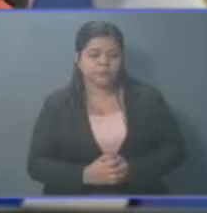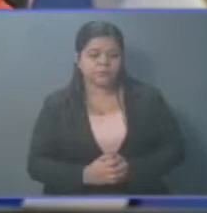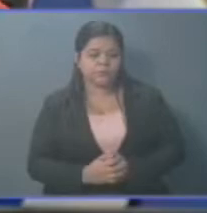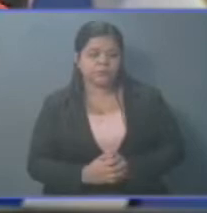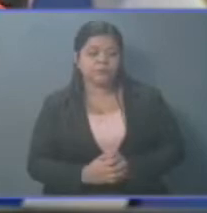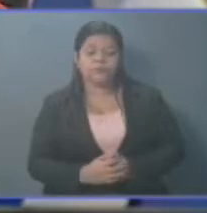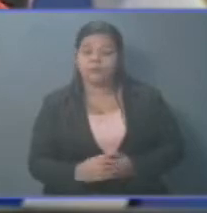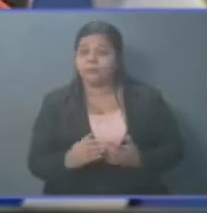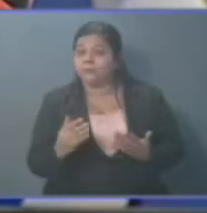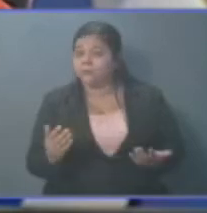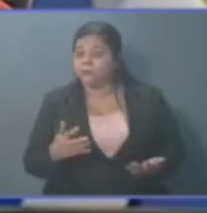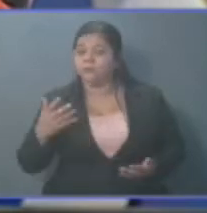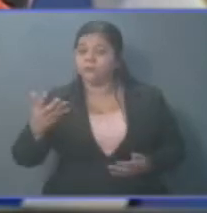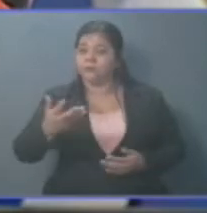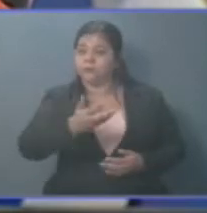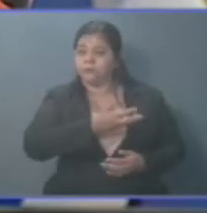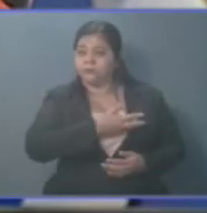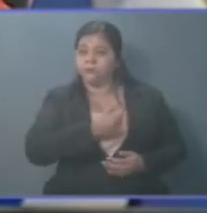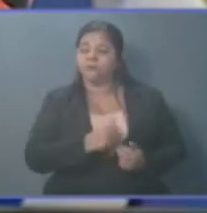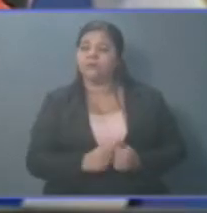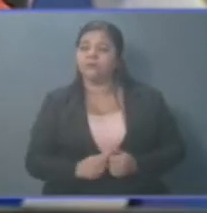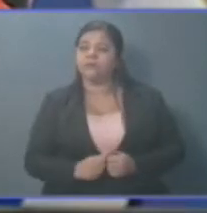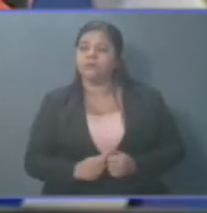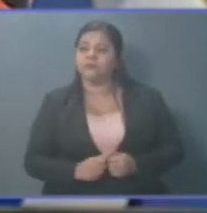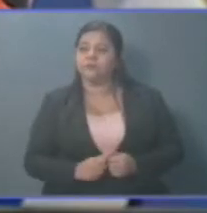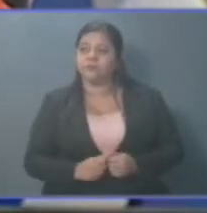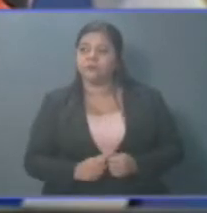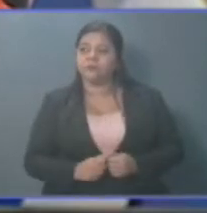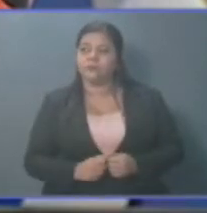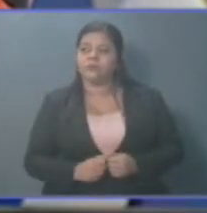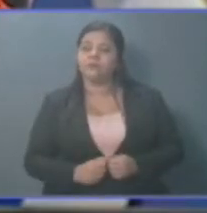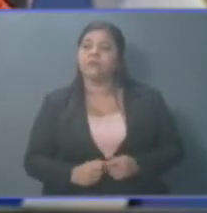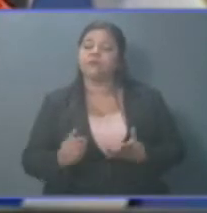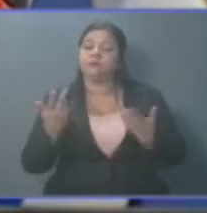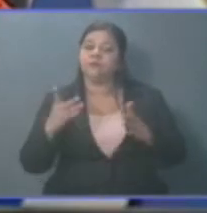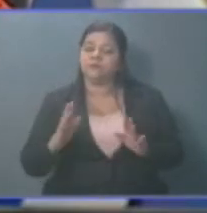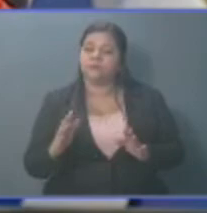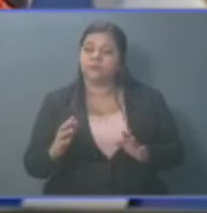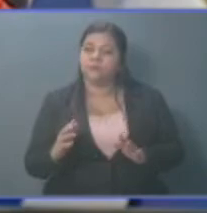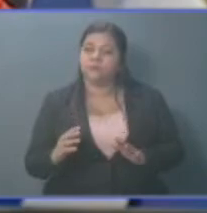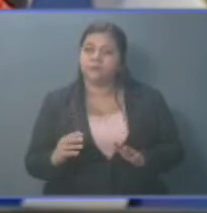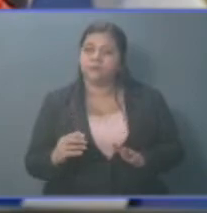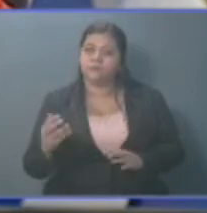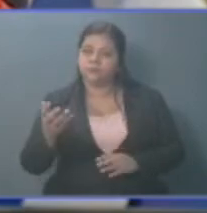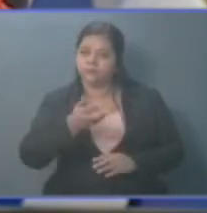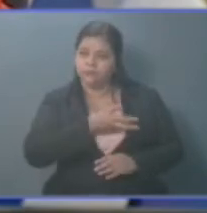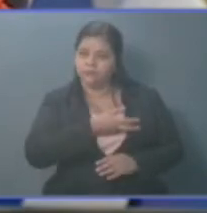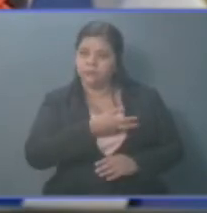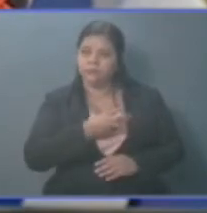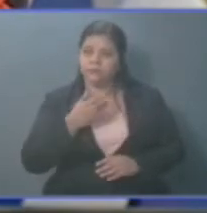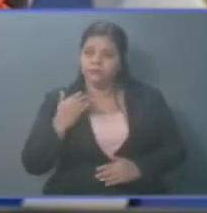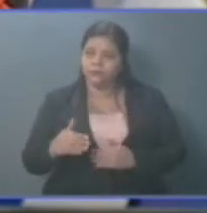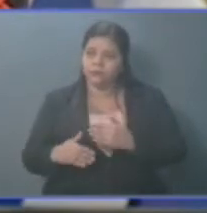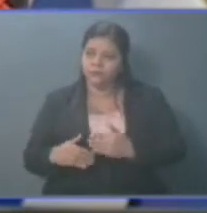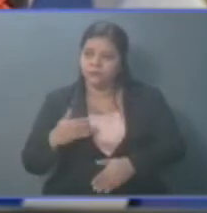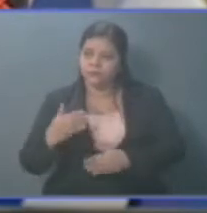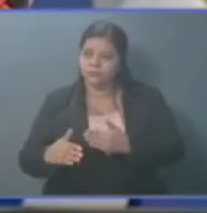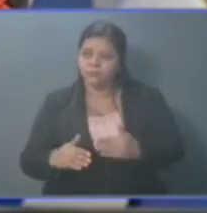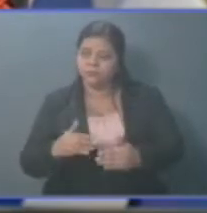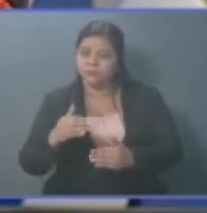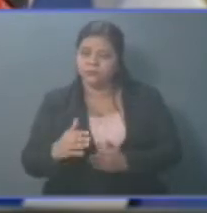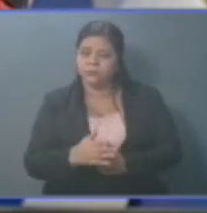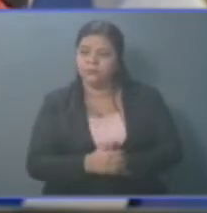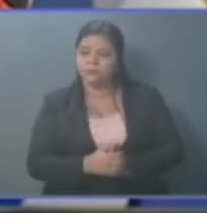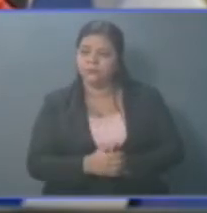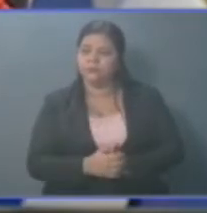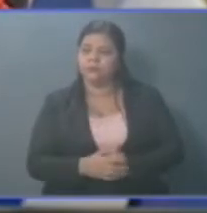Y es que nosotros estamos haciendo un procedimiento